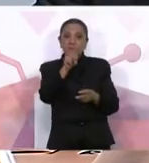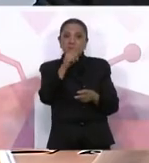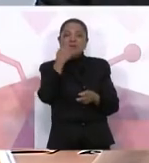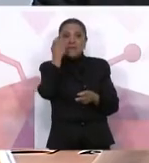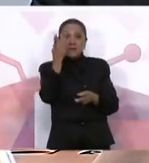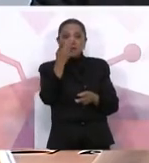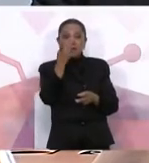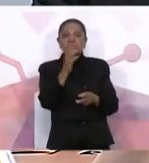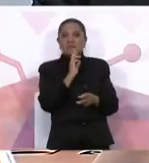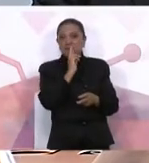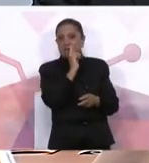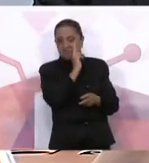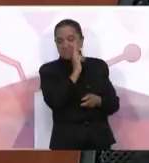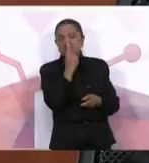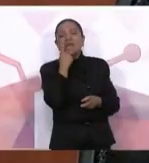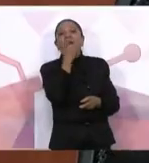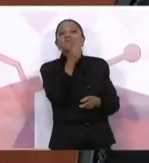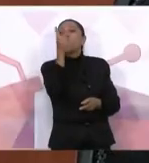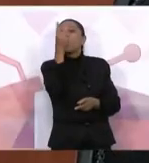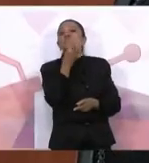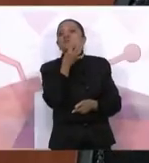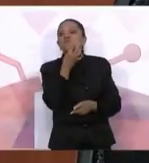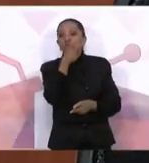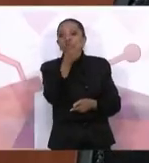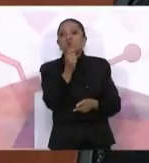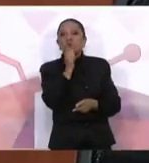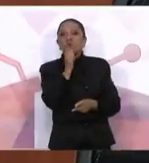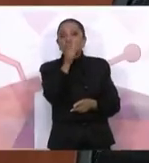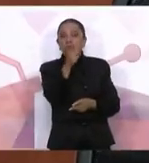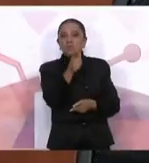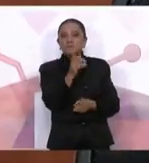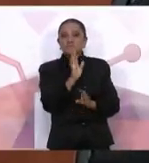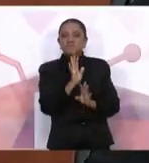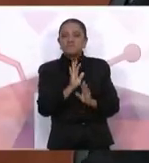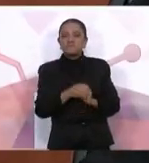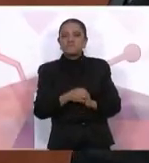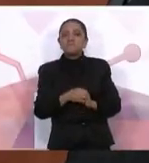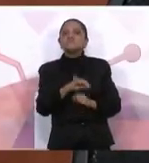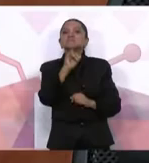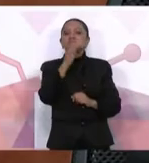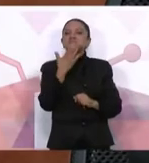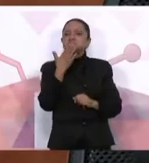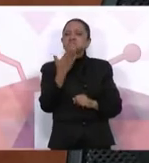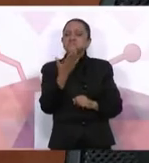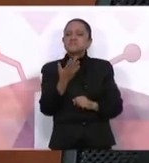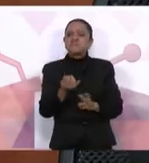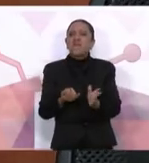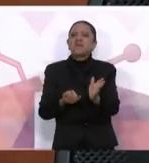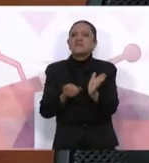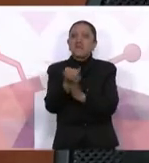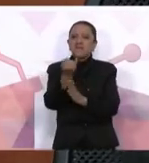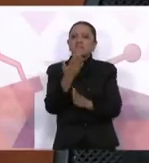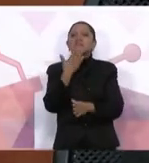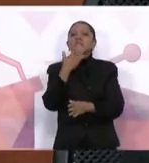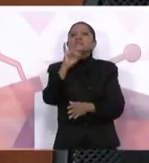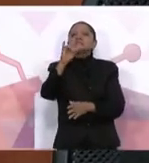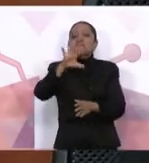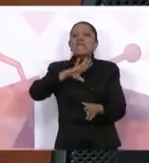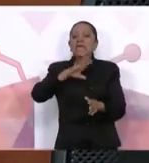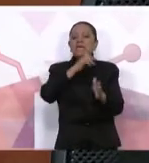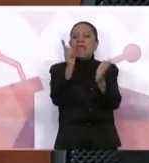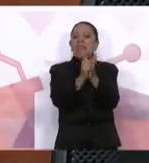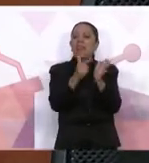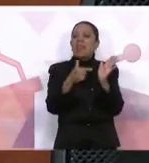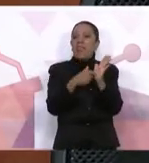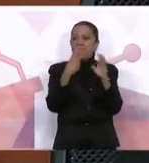a ver adelante un minuto bien pues definitivamente si bien es cierto que existe la ley del transporte sin embargo